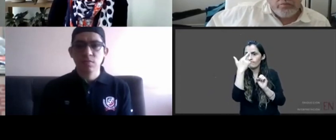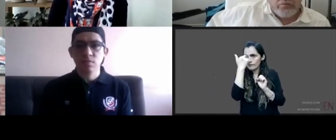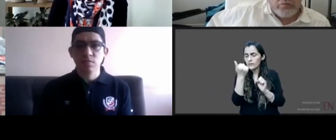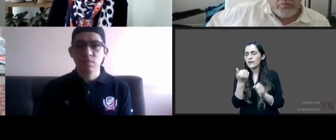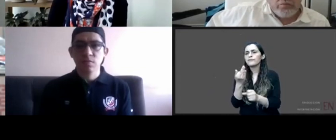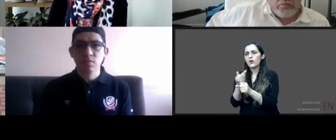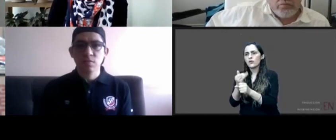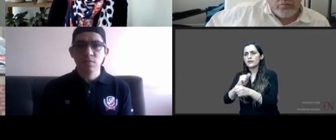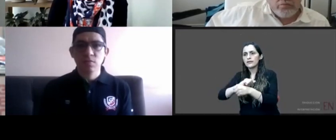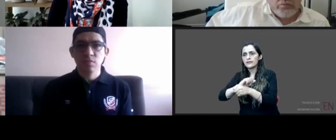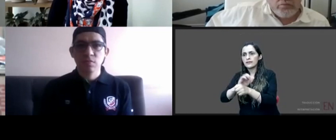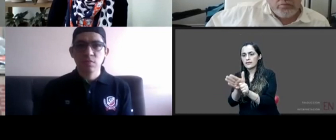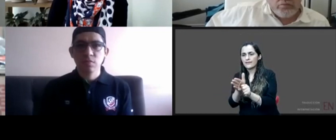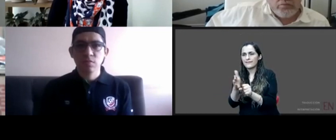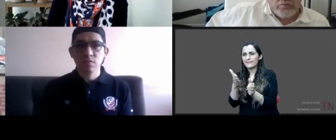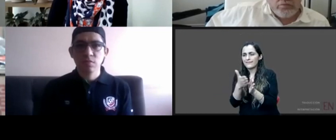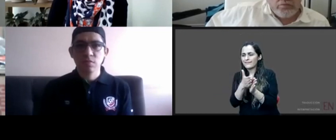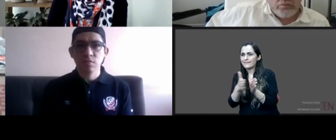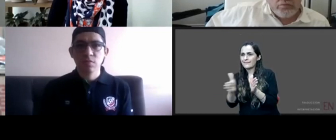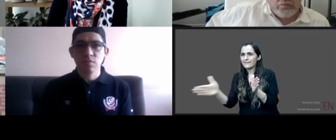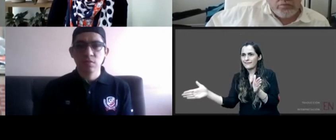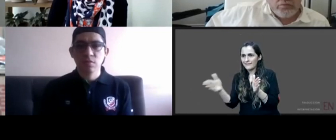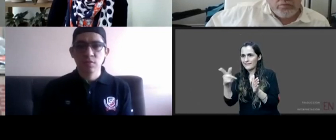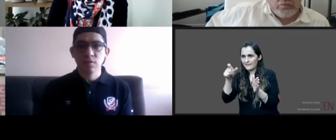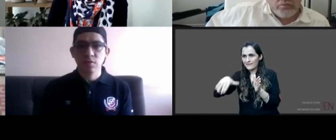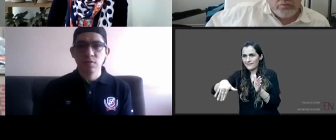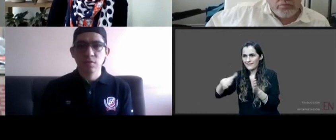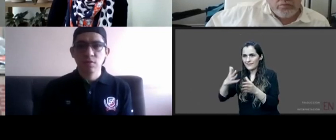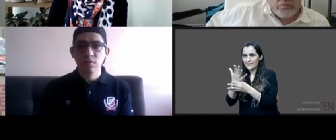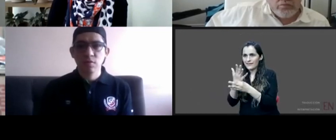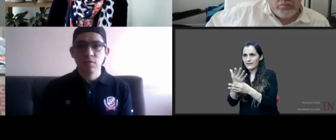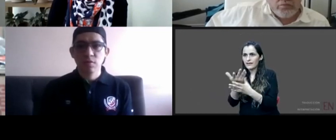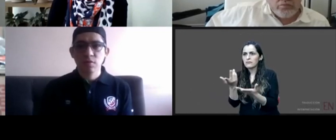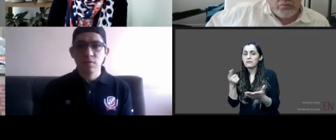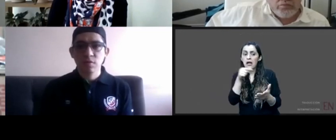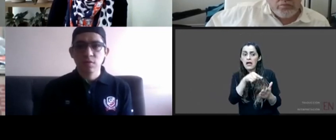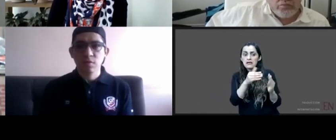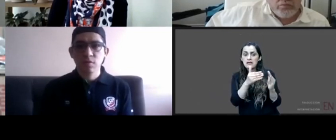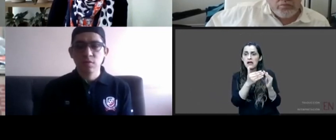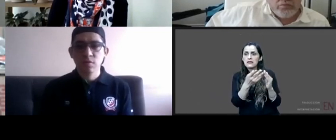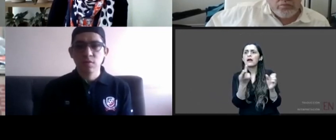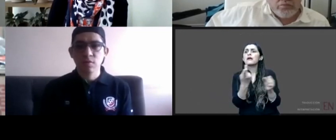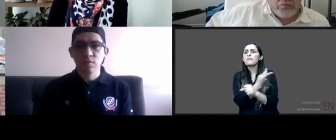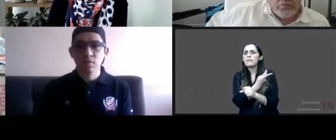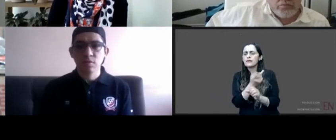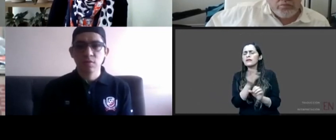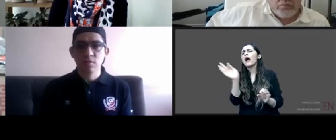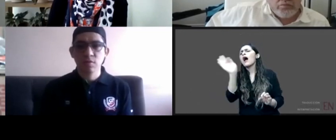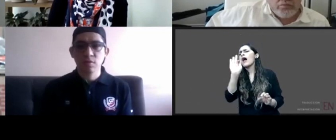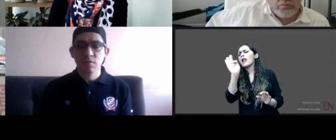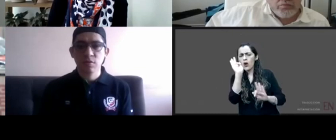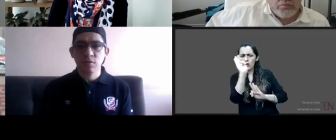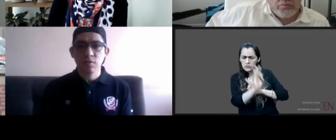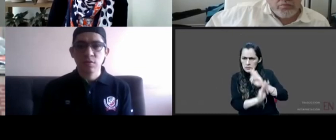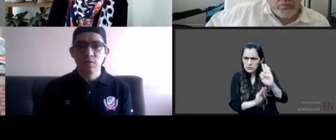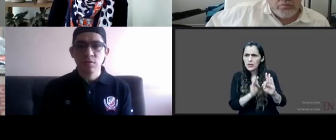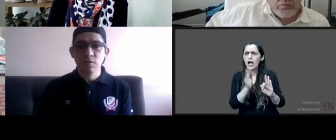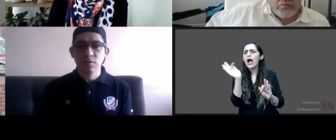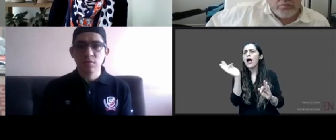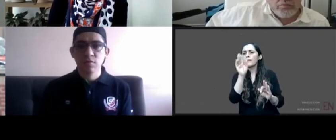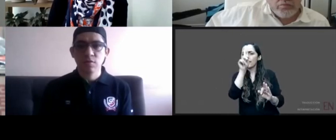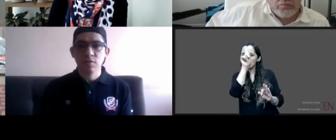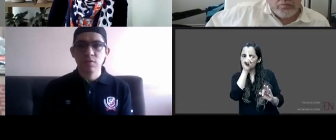muy importante. ¿Qué pasa entonces con la convivencia? No solamente el cuidado de las medidas de higiene, la convivencia y